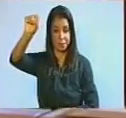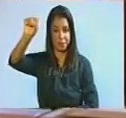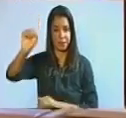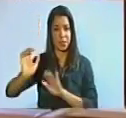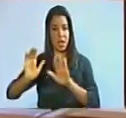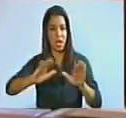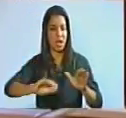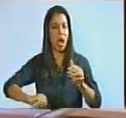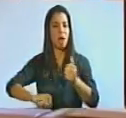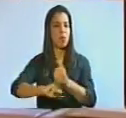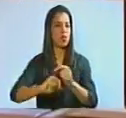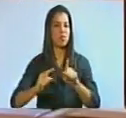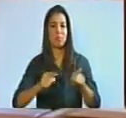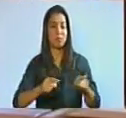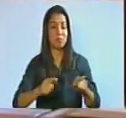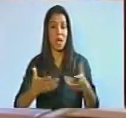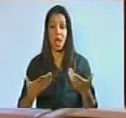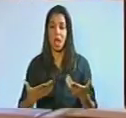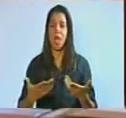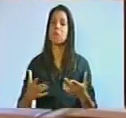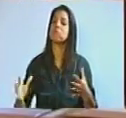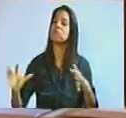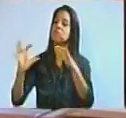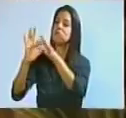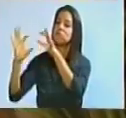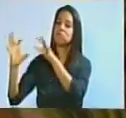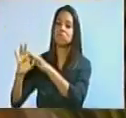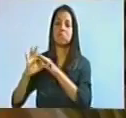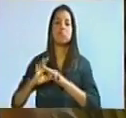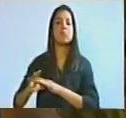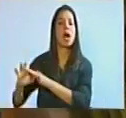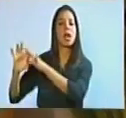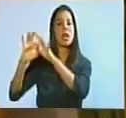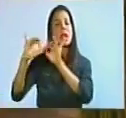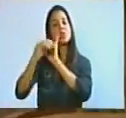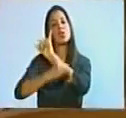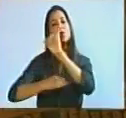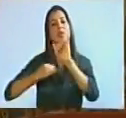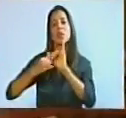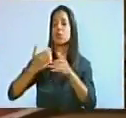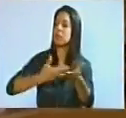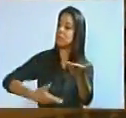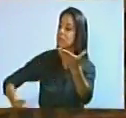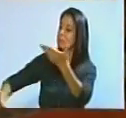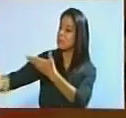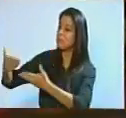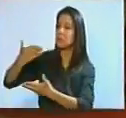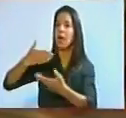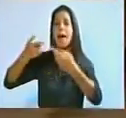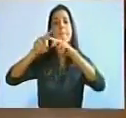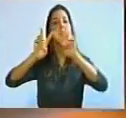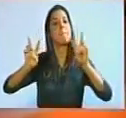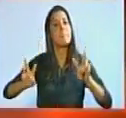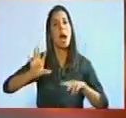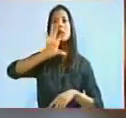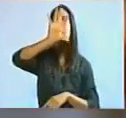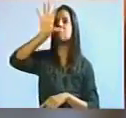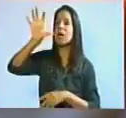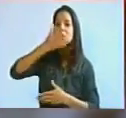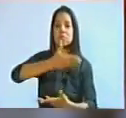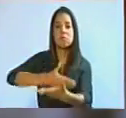Venezuela de sostener relaciones internacionales armónicas con todos los estados del